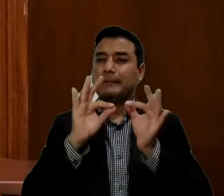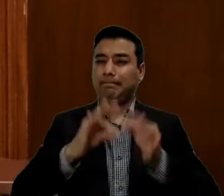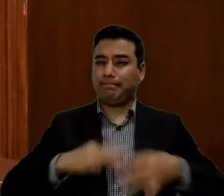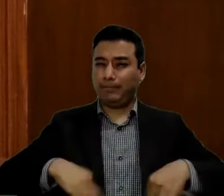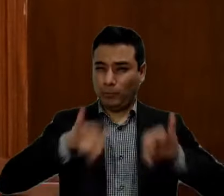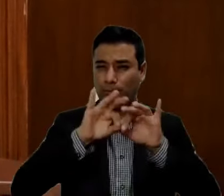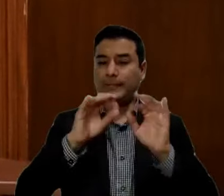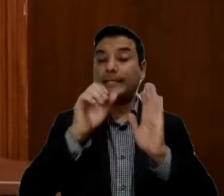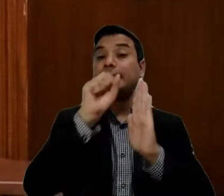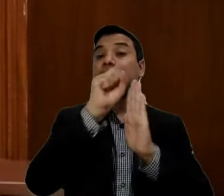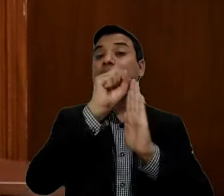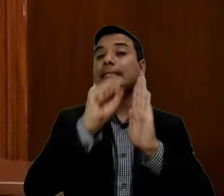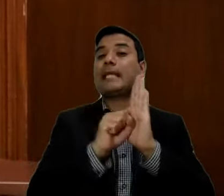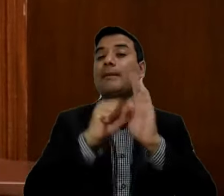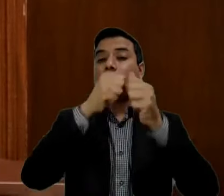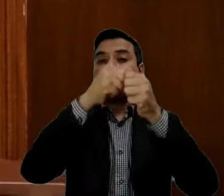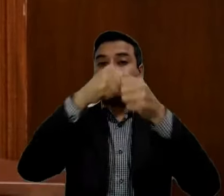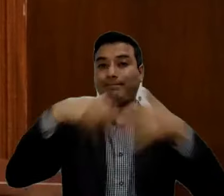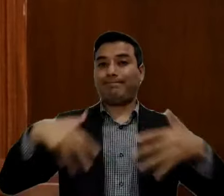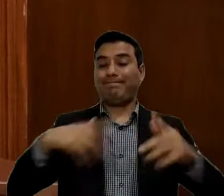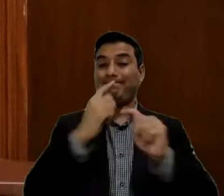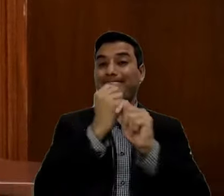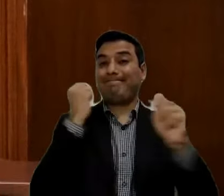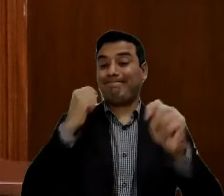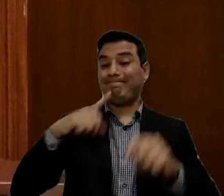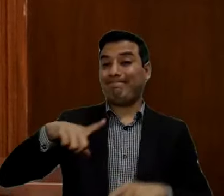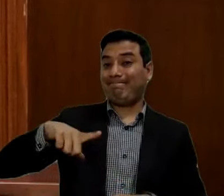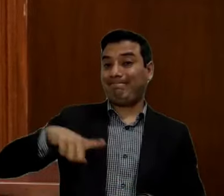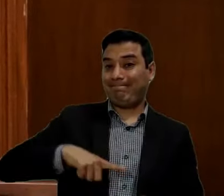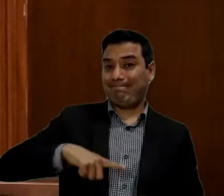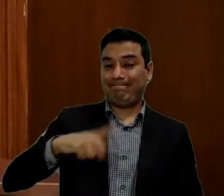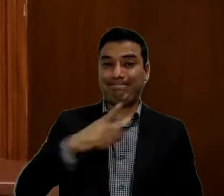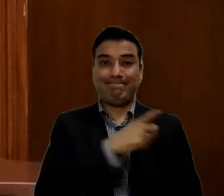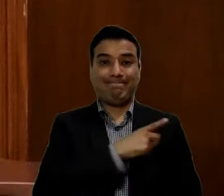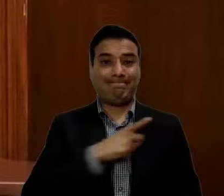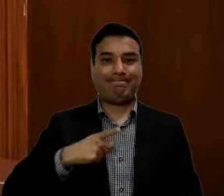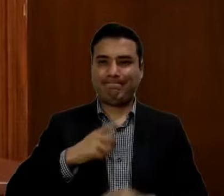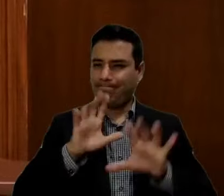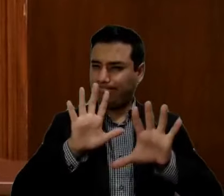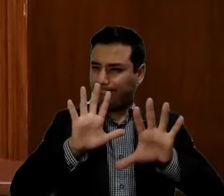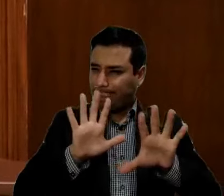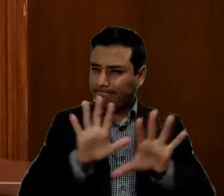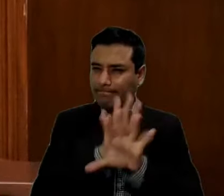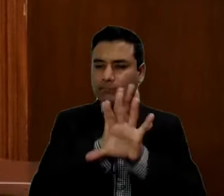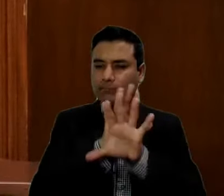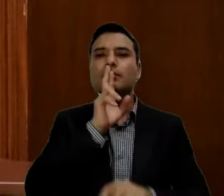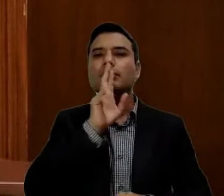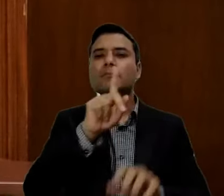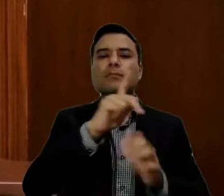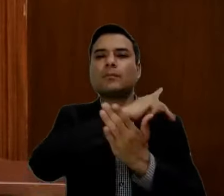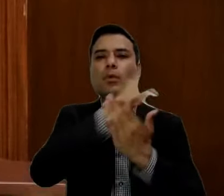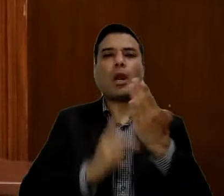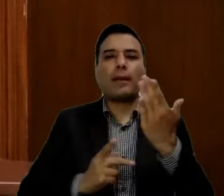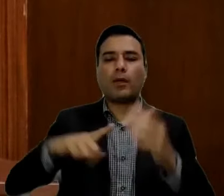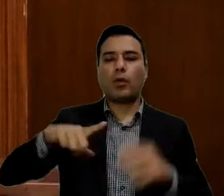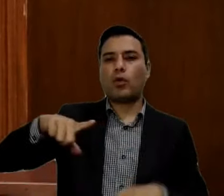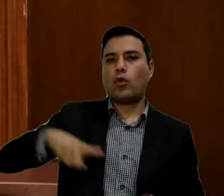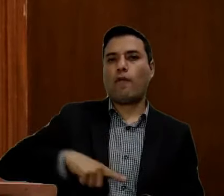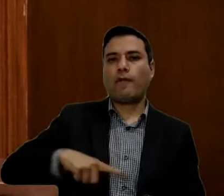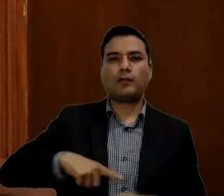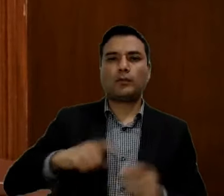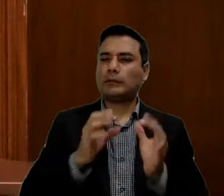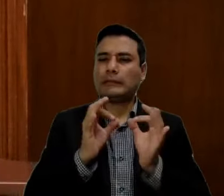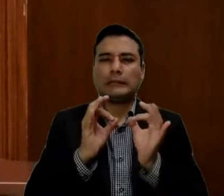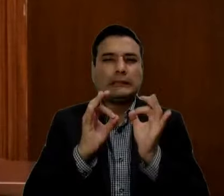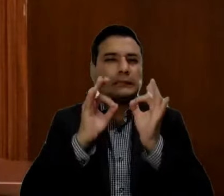de modalidad, en especial el transporte público, con políticas públicas integrales, en donde se dé prioridad